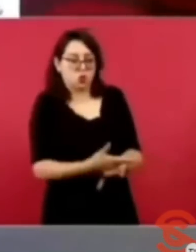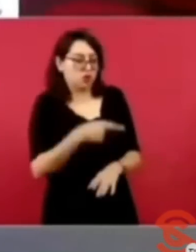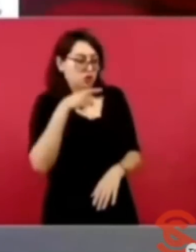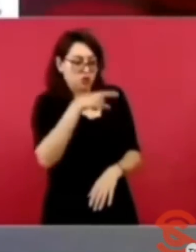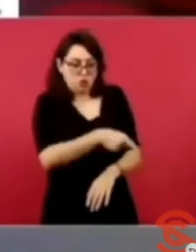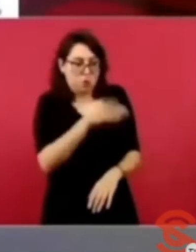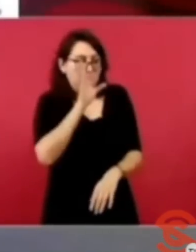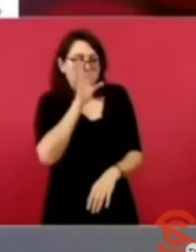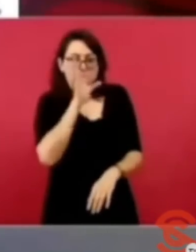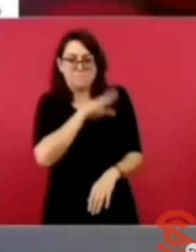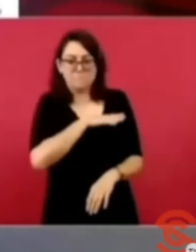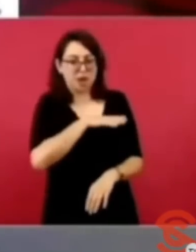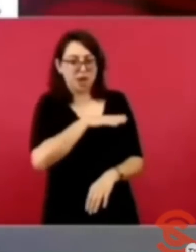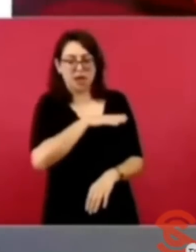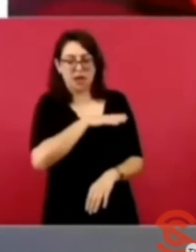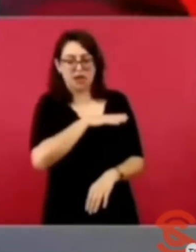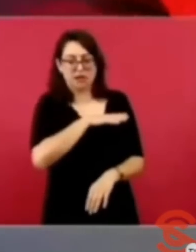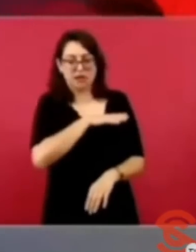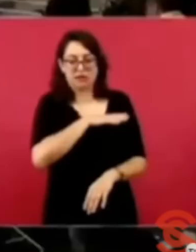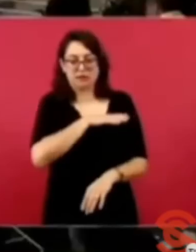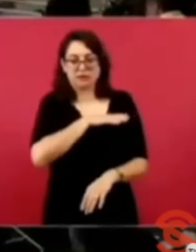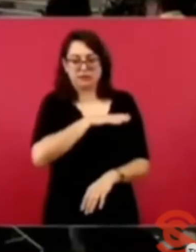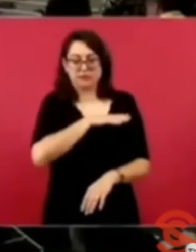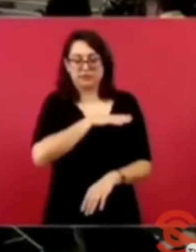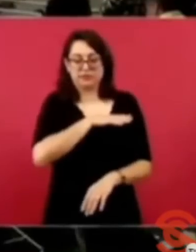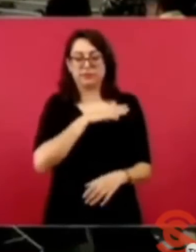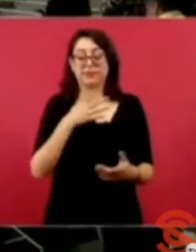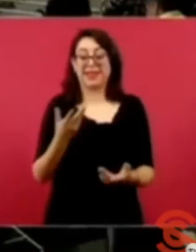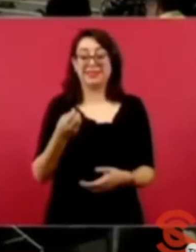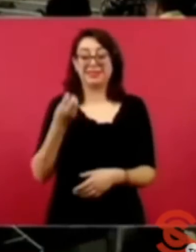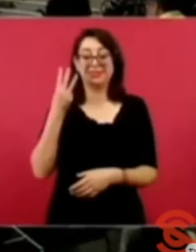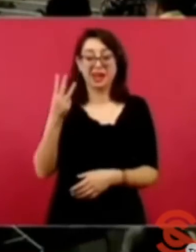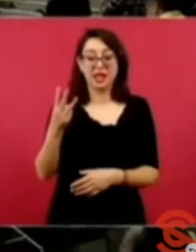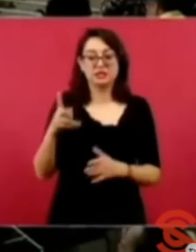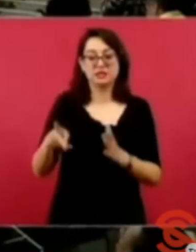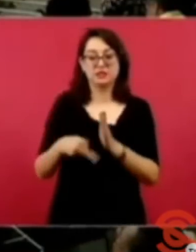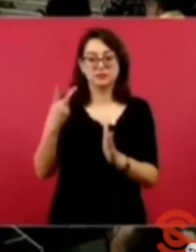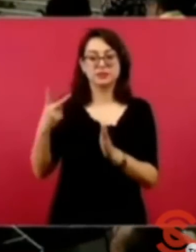Palomino. Esto lo hace el 10 de agosto.